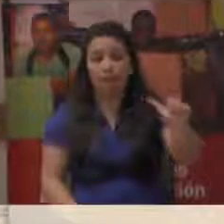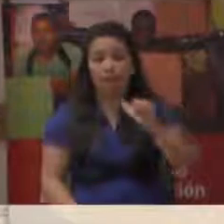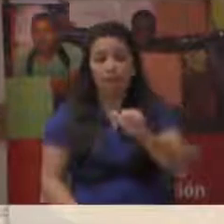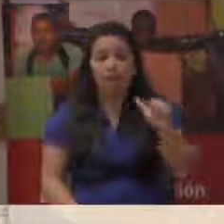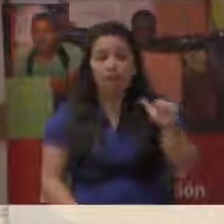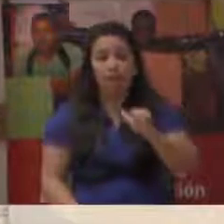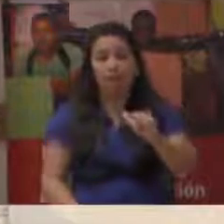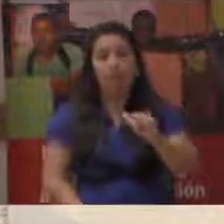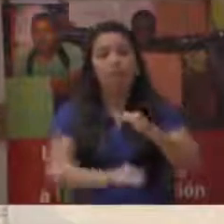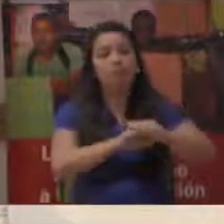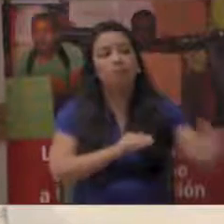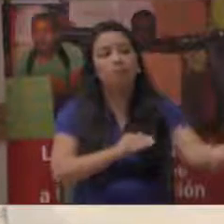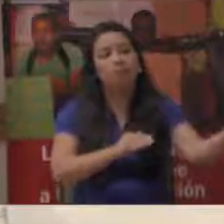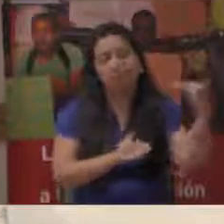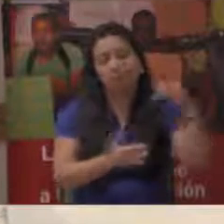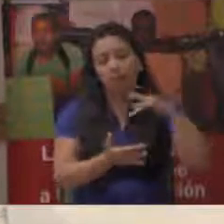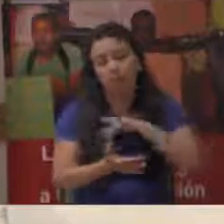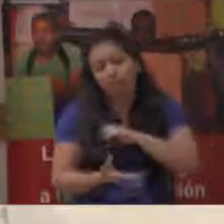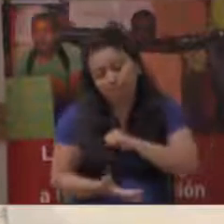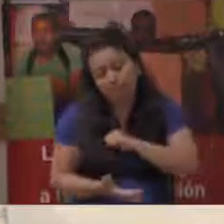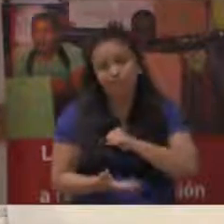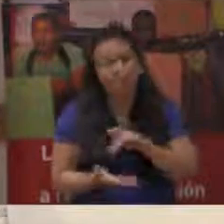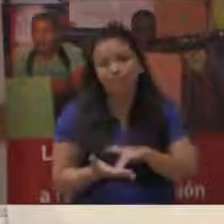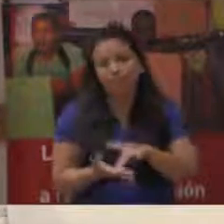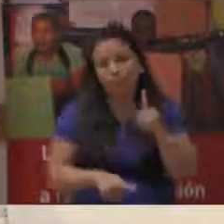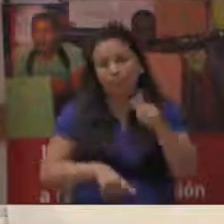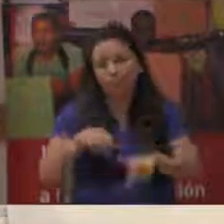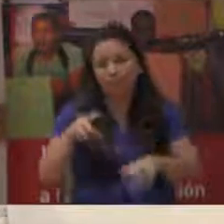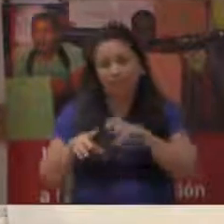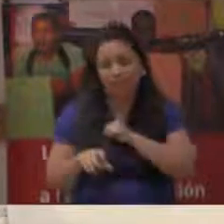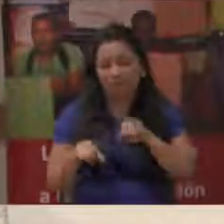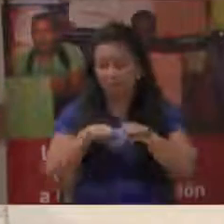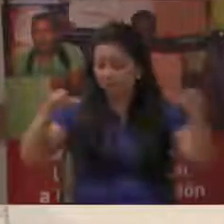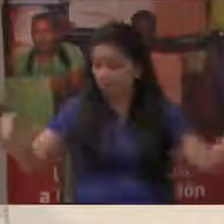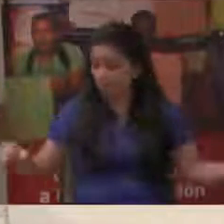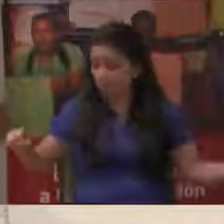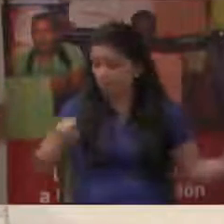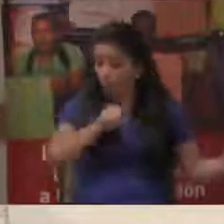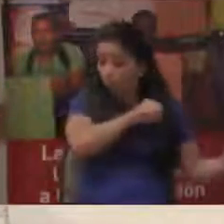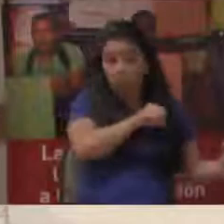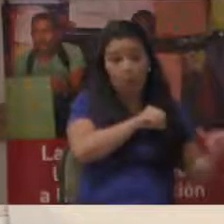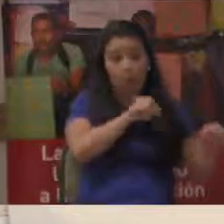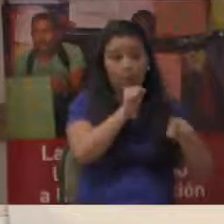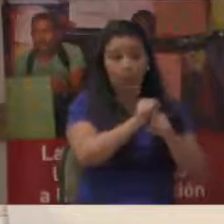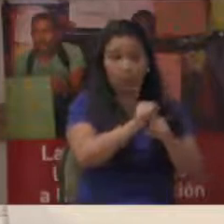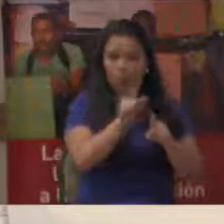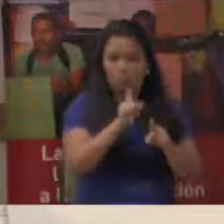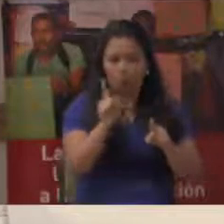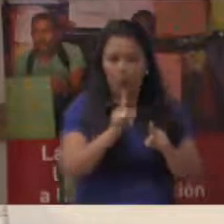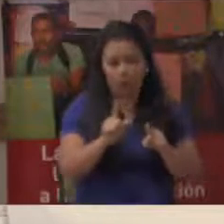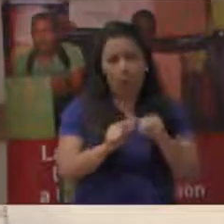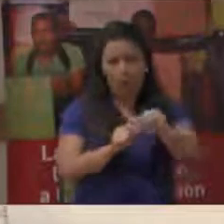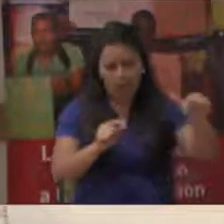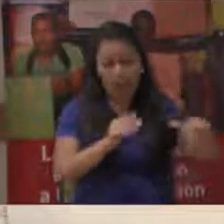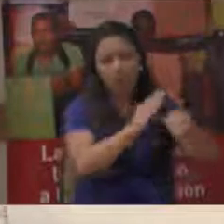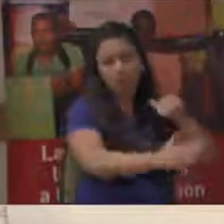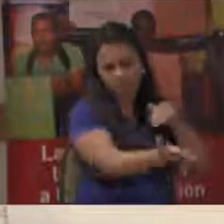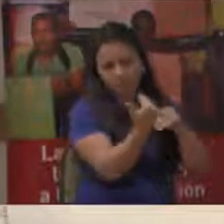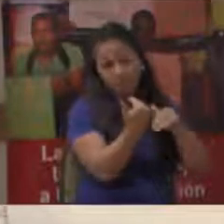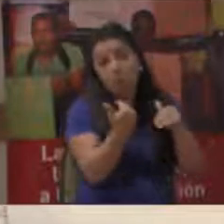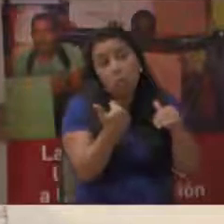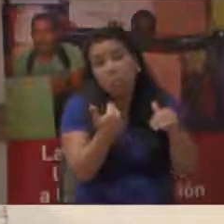invitadas que desafortunadamente no nos pudieron acompañar. Quiero que sepan que para nosotros las mujeres